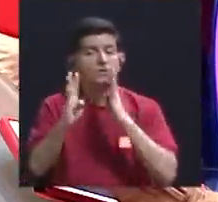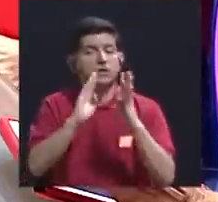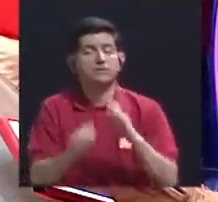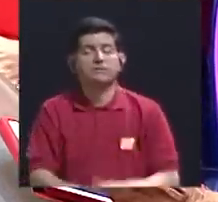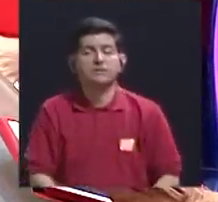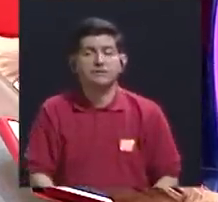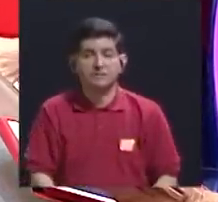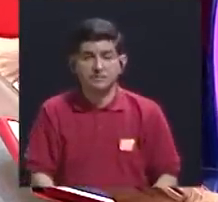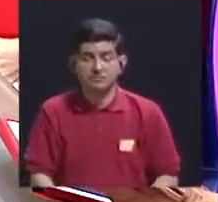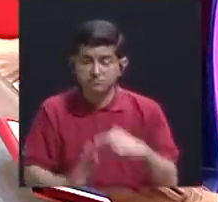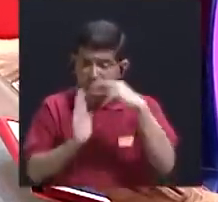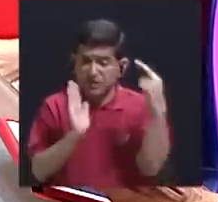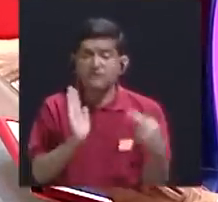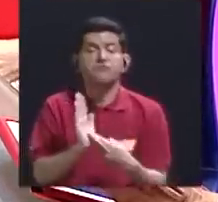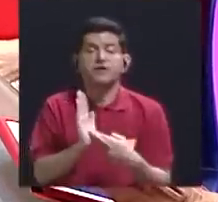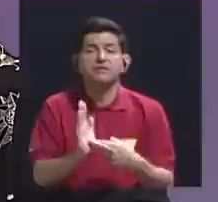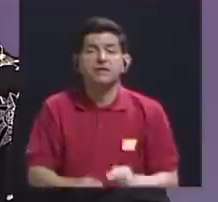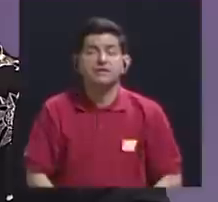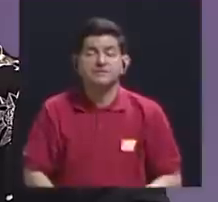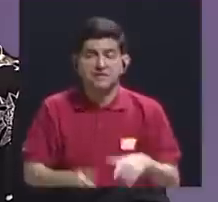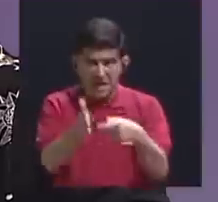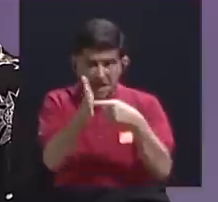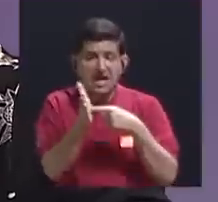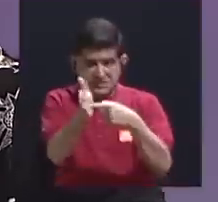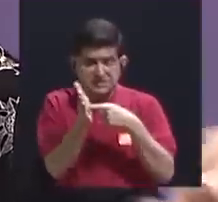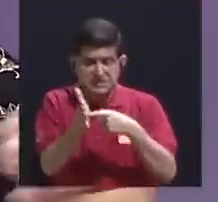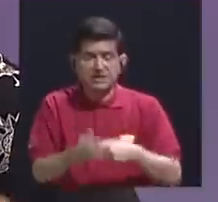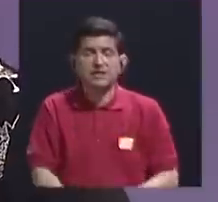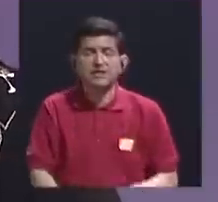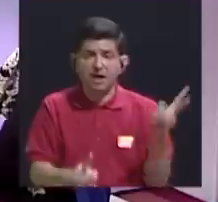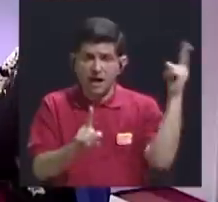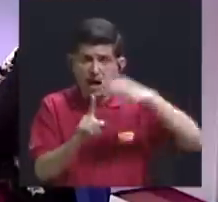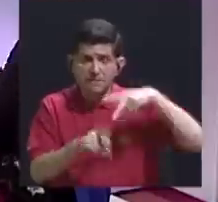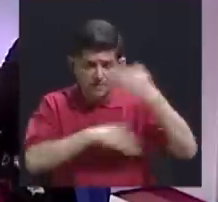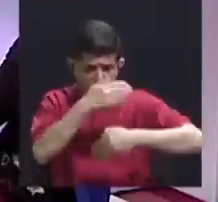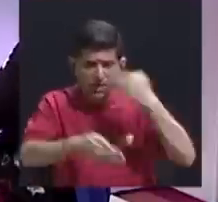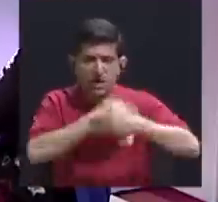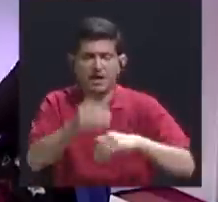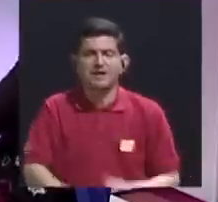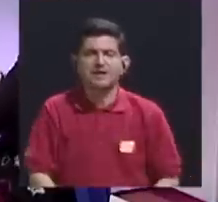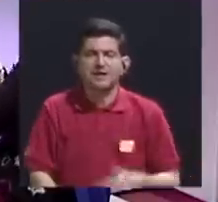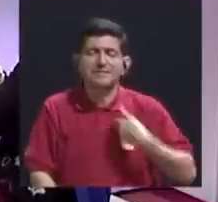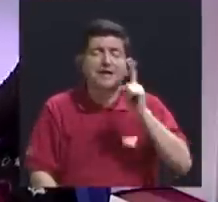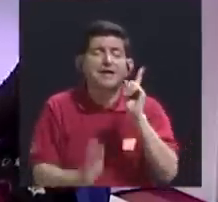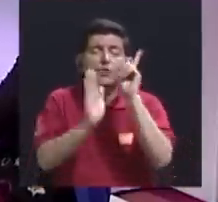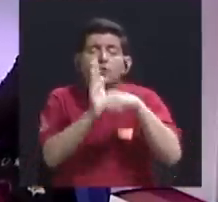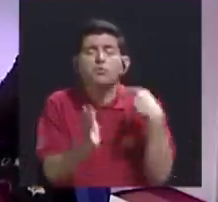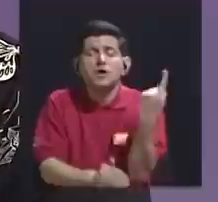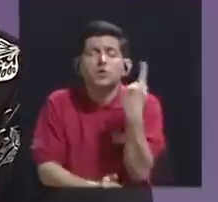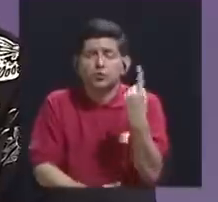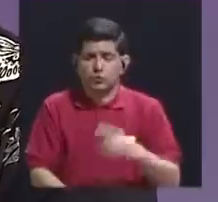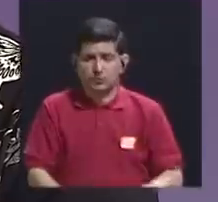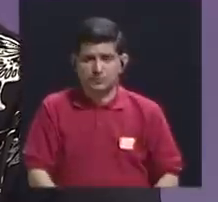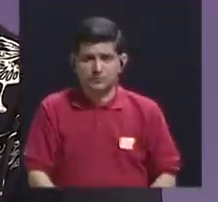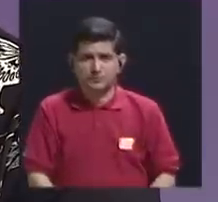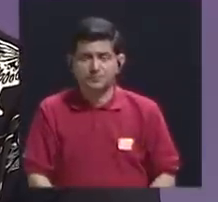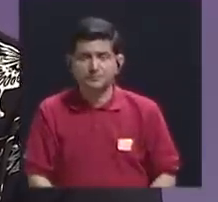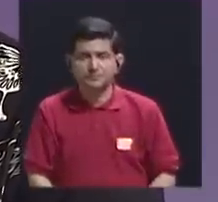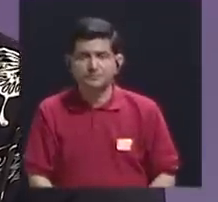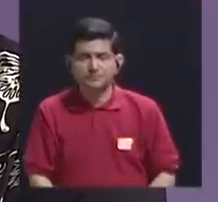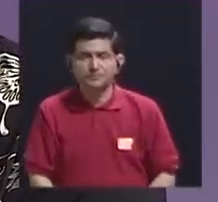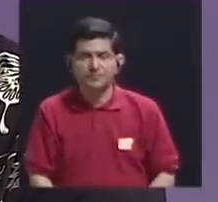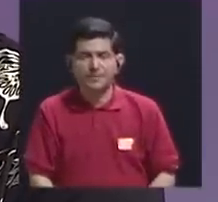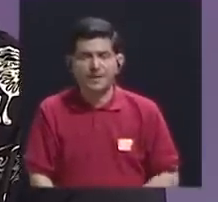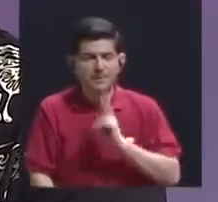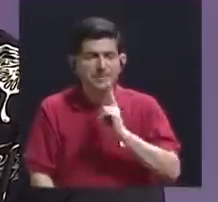verdad reglamentando exigiendo que se aplicó el protocolo índice nos queda un minuto nada más cuáles son las